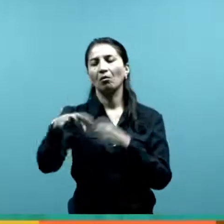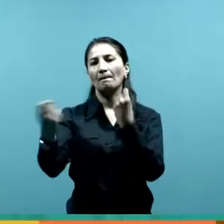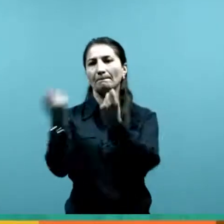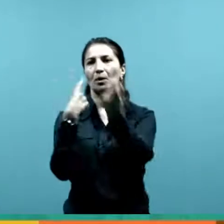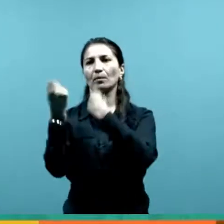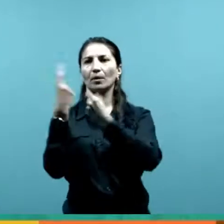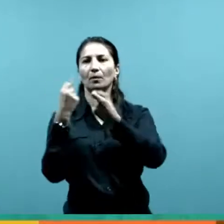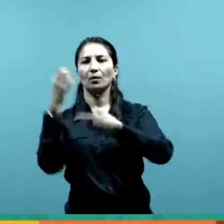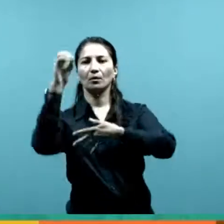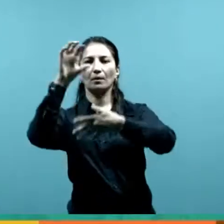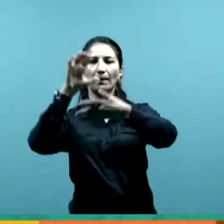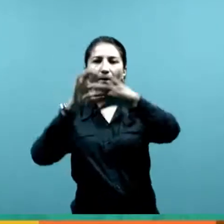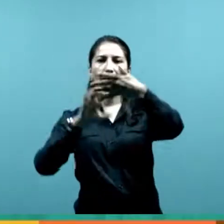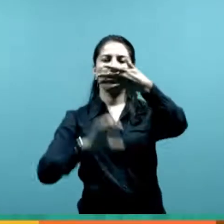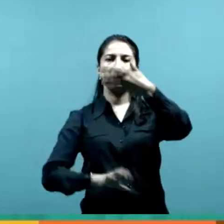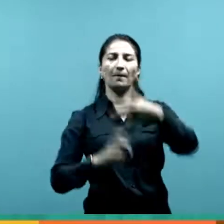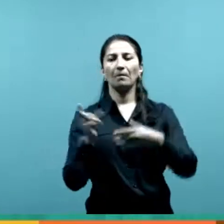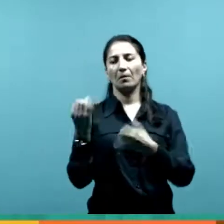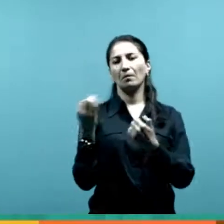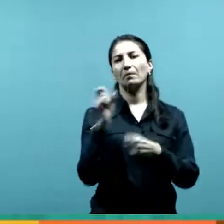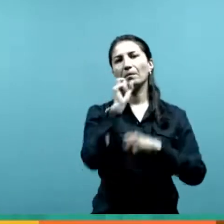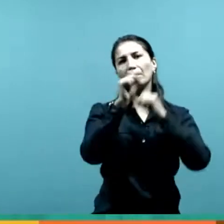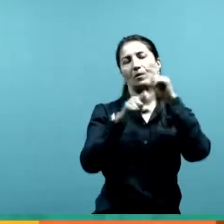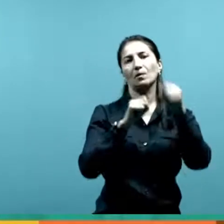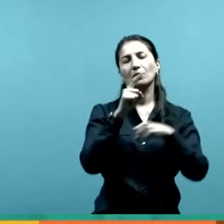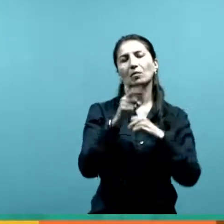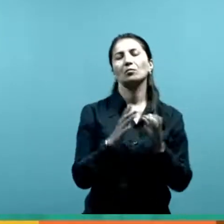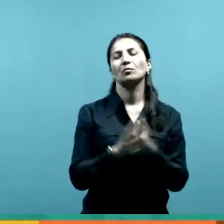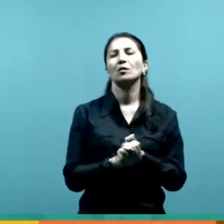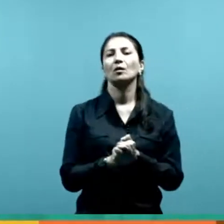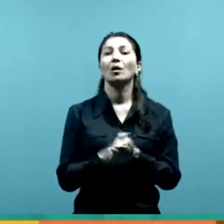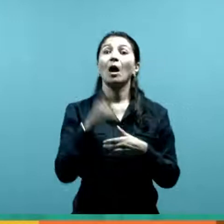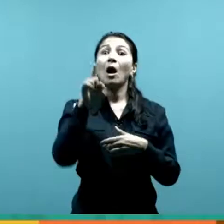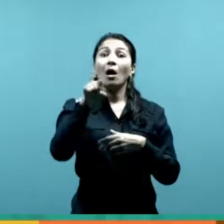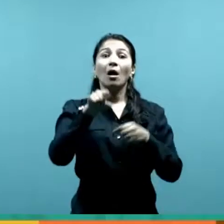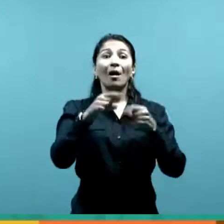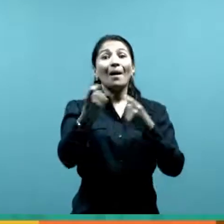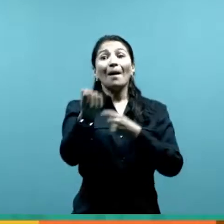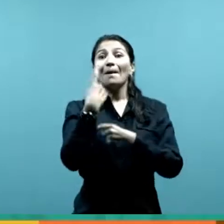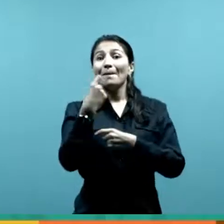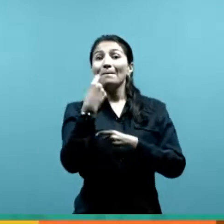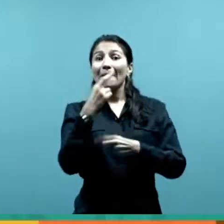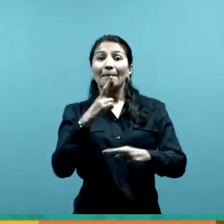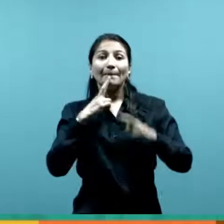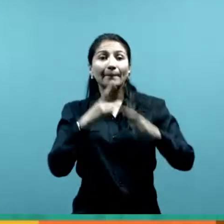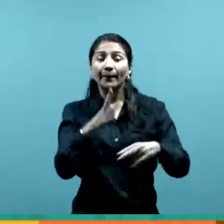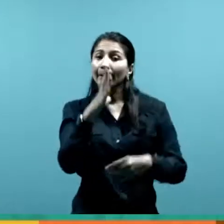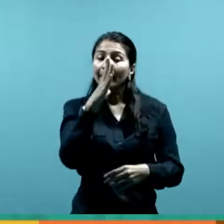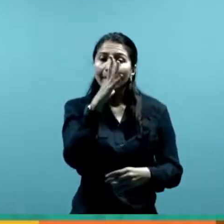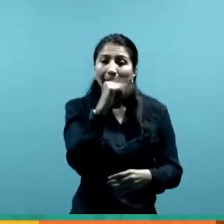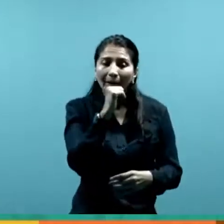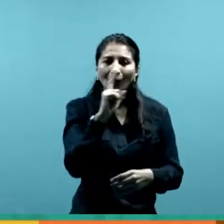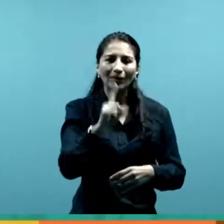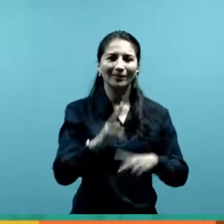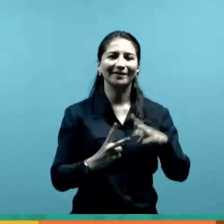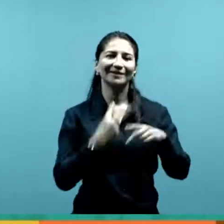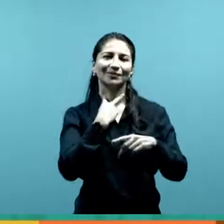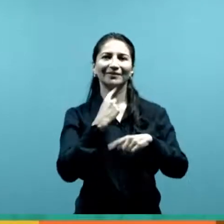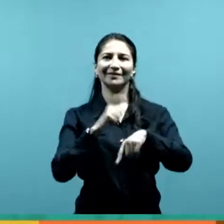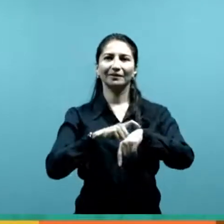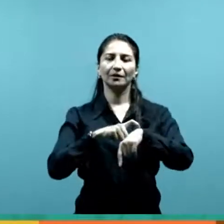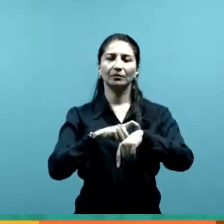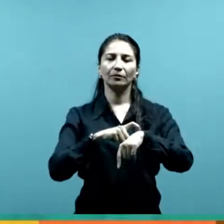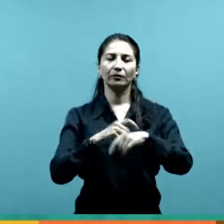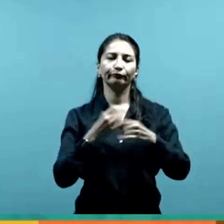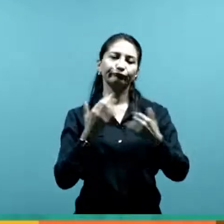Pavel también. Informarles las preguntas que no se puedan contestar, que no se alcancen a contestar el día